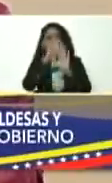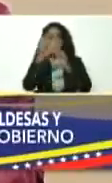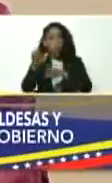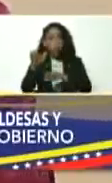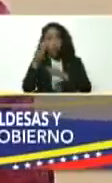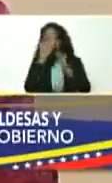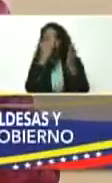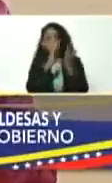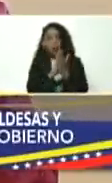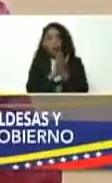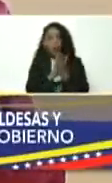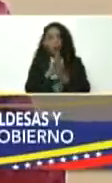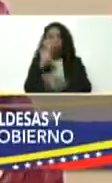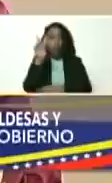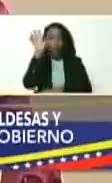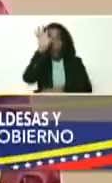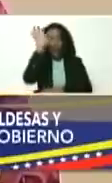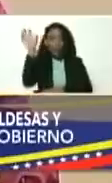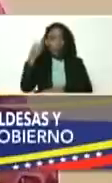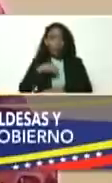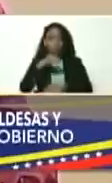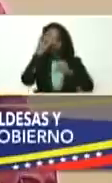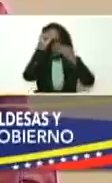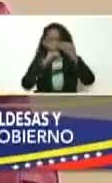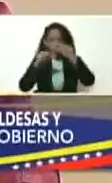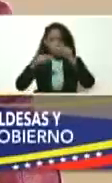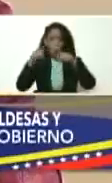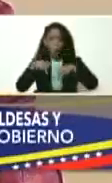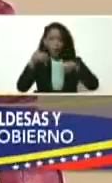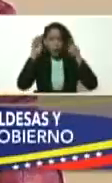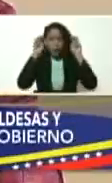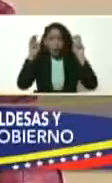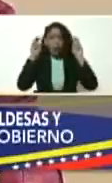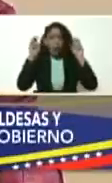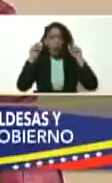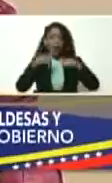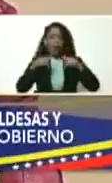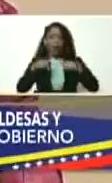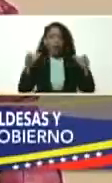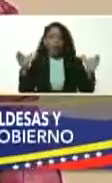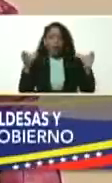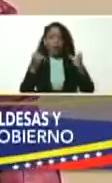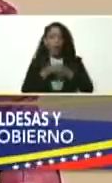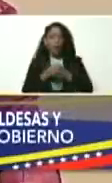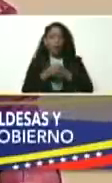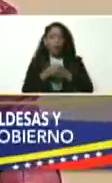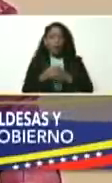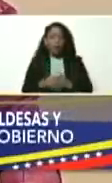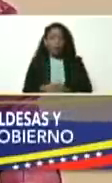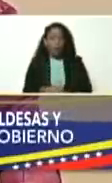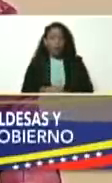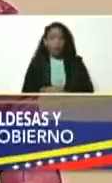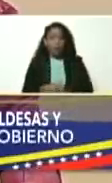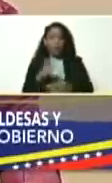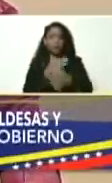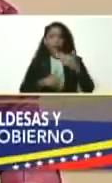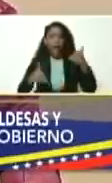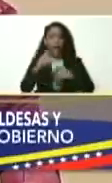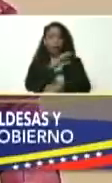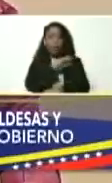binacional hemos revisado este tema hoy aquí en esta reunión del alto mando